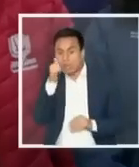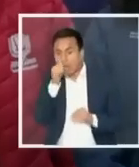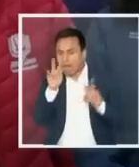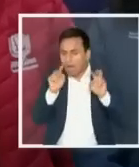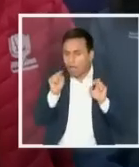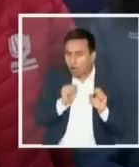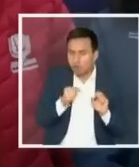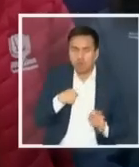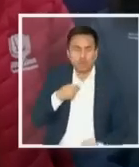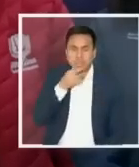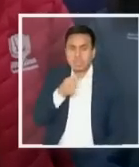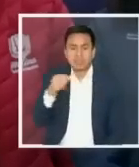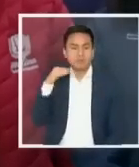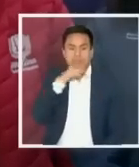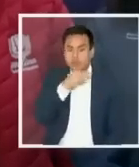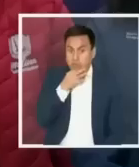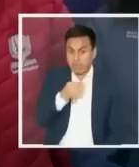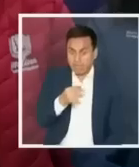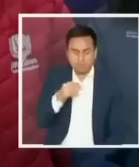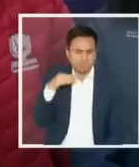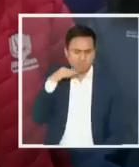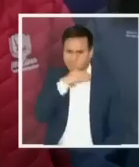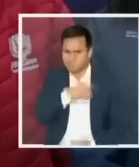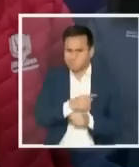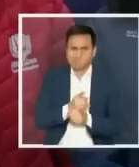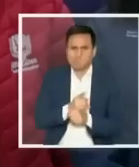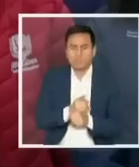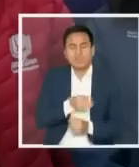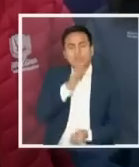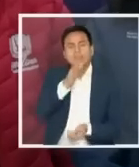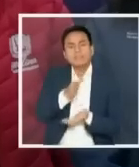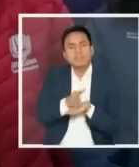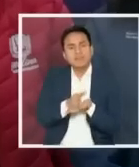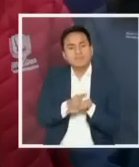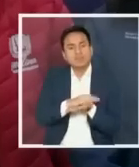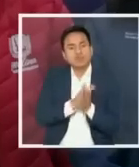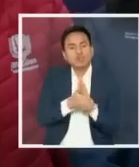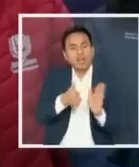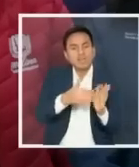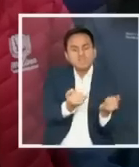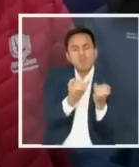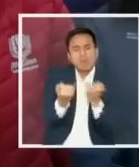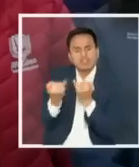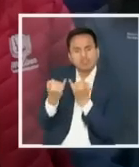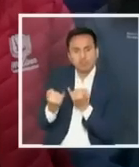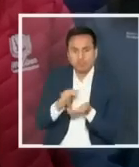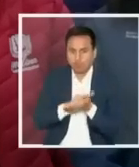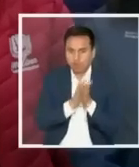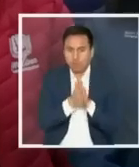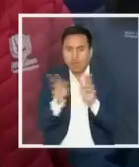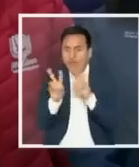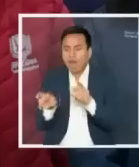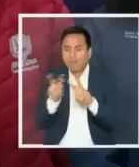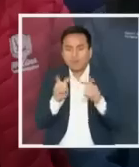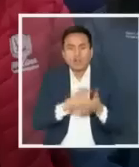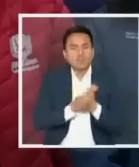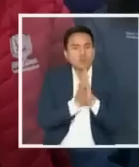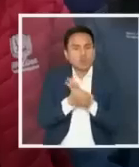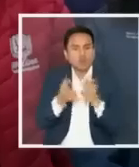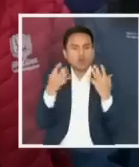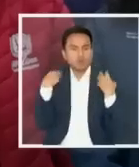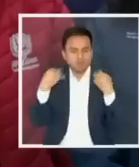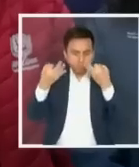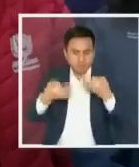entendimos que por algún lado sabía. ¿Sí? ¿Cómo el ministro Montes no sabía? ¿Cómo es eso? Claro. No se entiende.